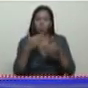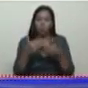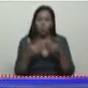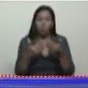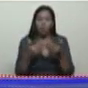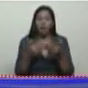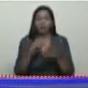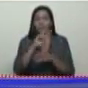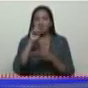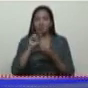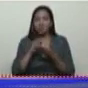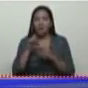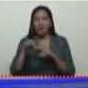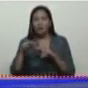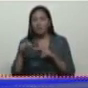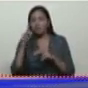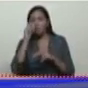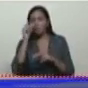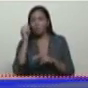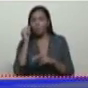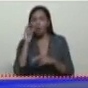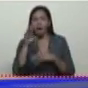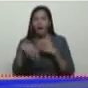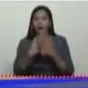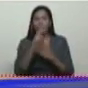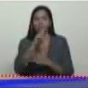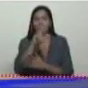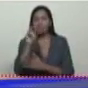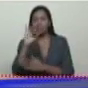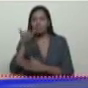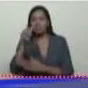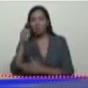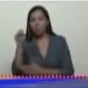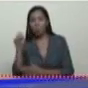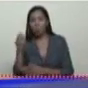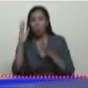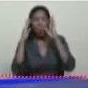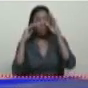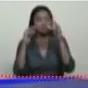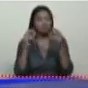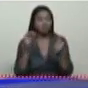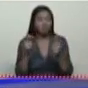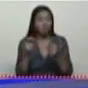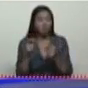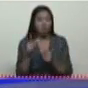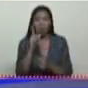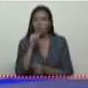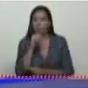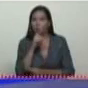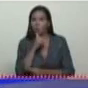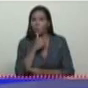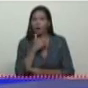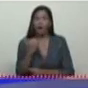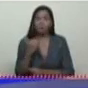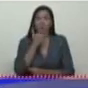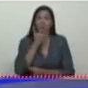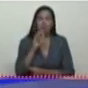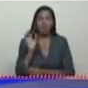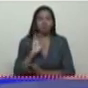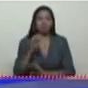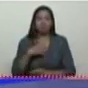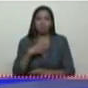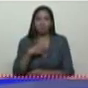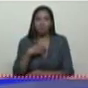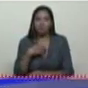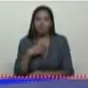vacunación nacional para niños y niñas hasta el 30 de junio. Así que nadie tiene excusa. Vamos a hacer un proceso